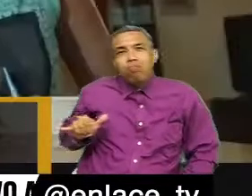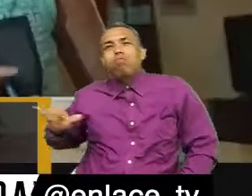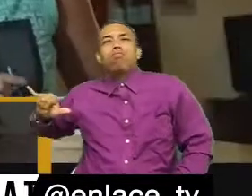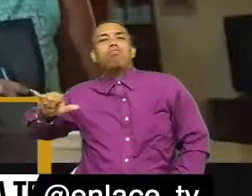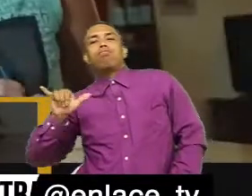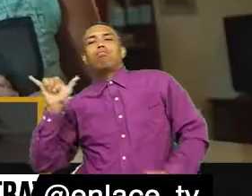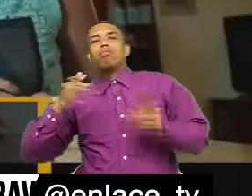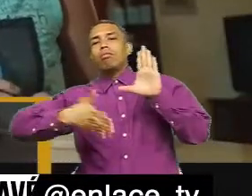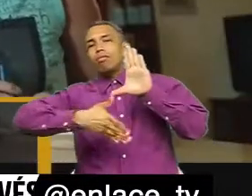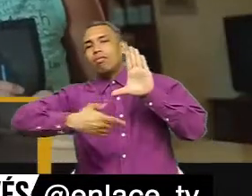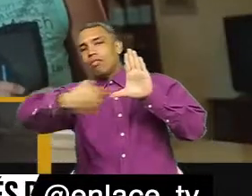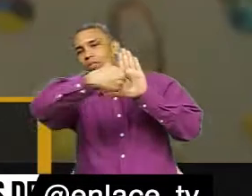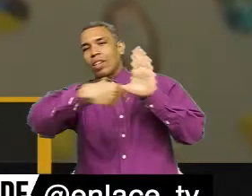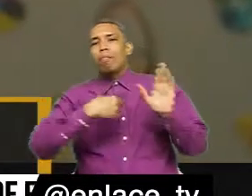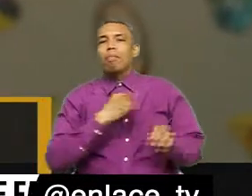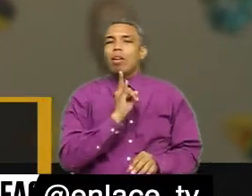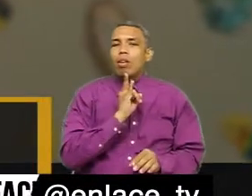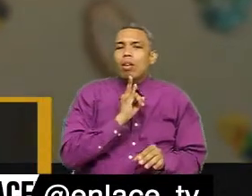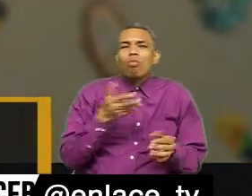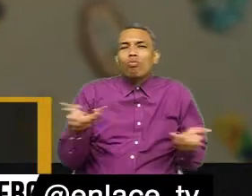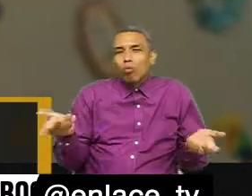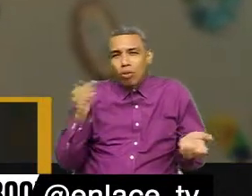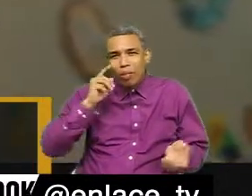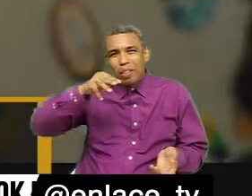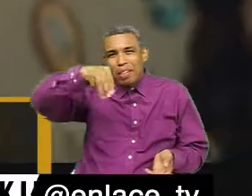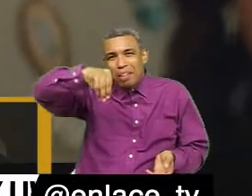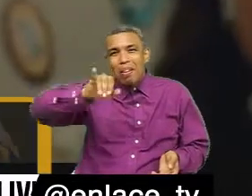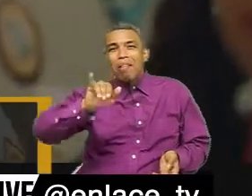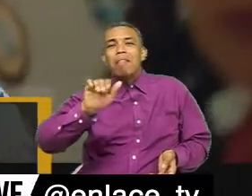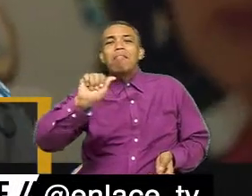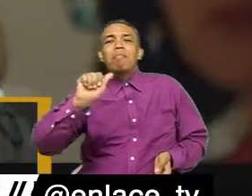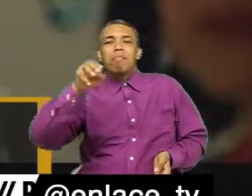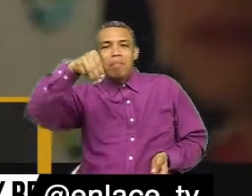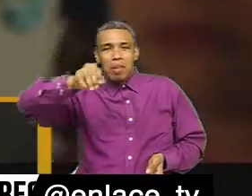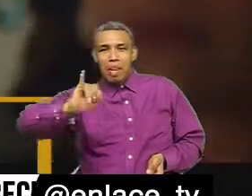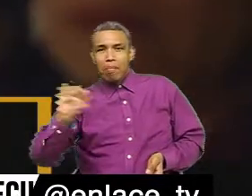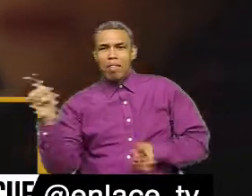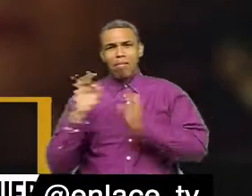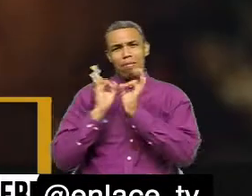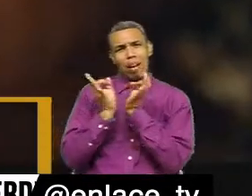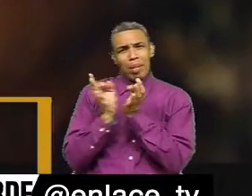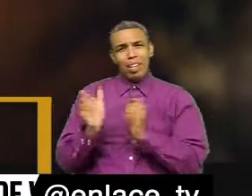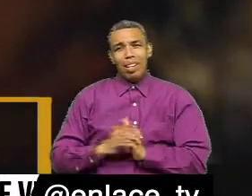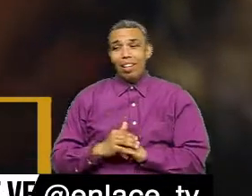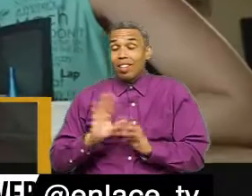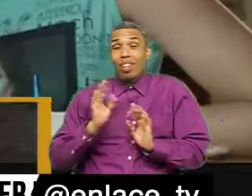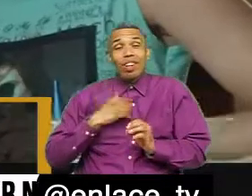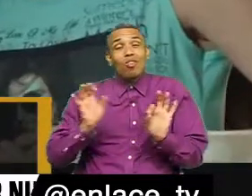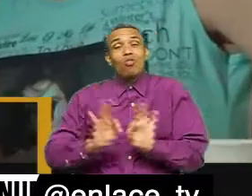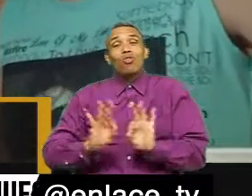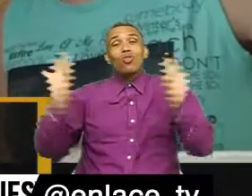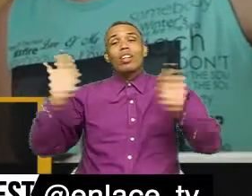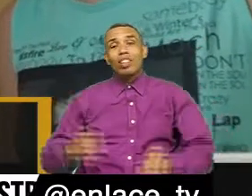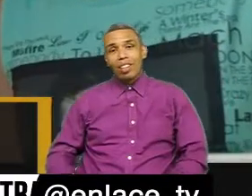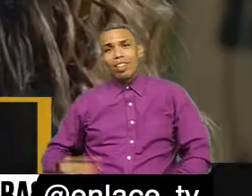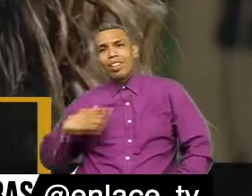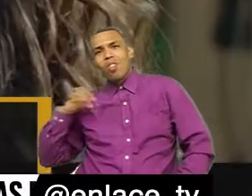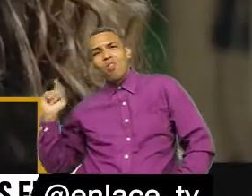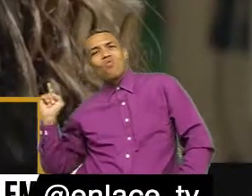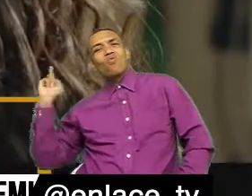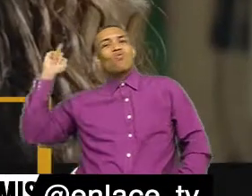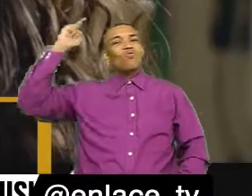a Miami. Esta pintoresca familia, por casualidades del destino, tiene la oportunidad de viajar a Miami. Y a Estados Unidos.